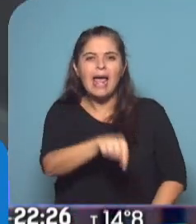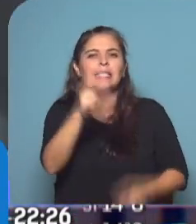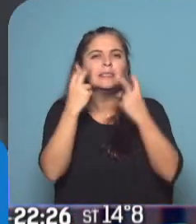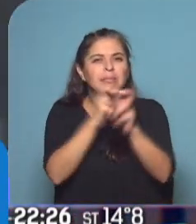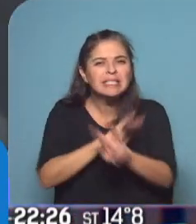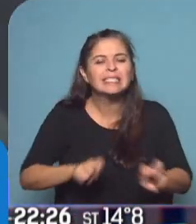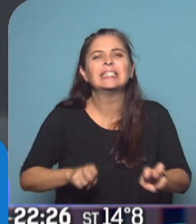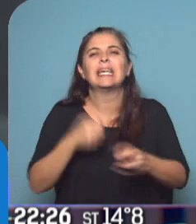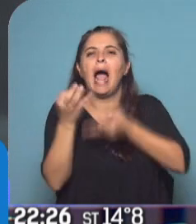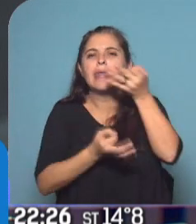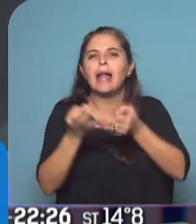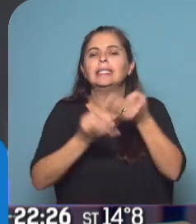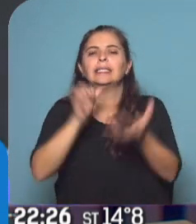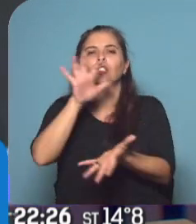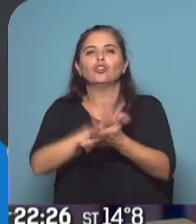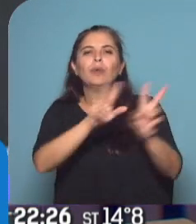bienvenido